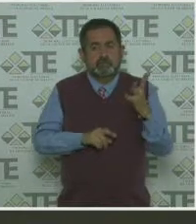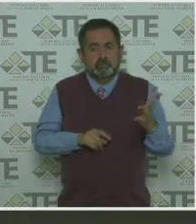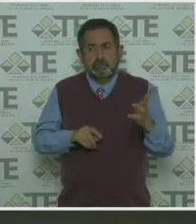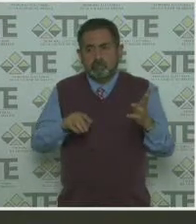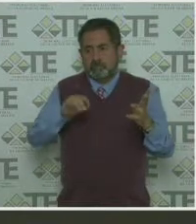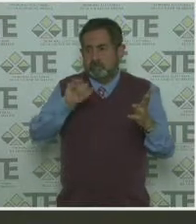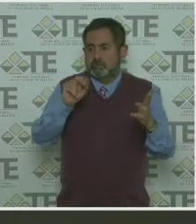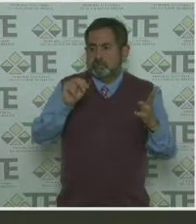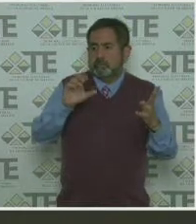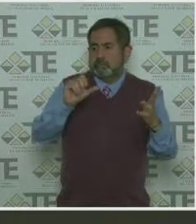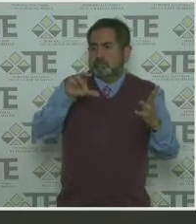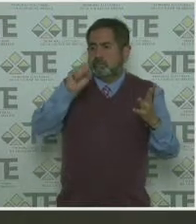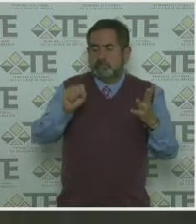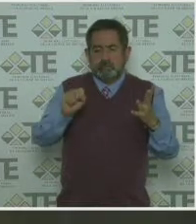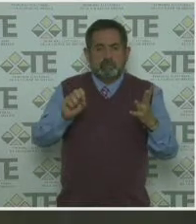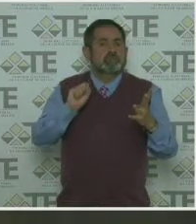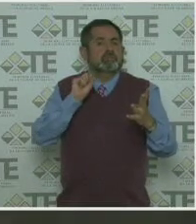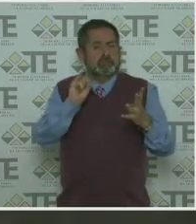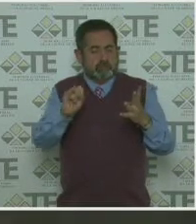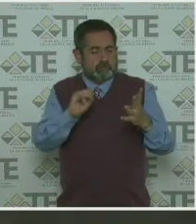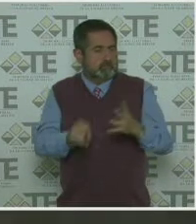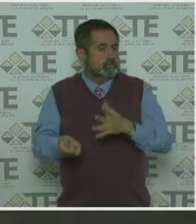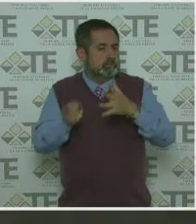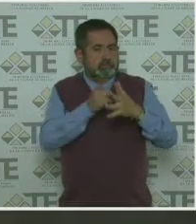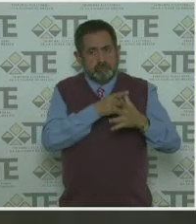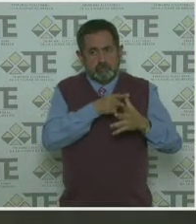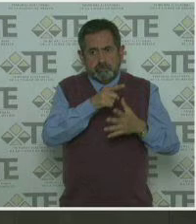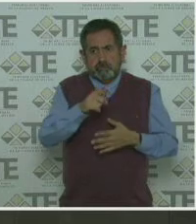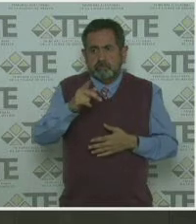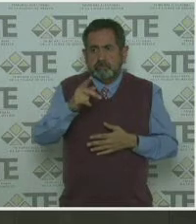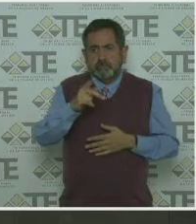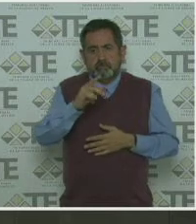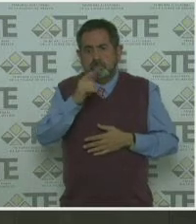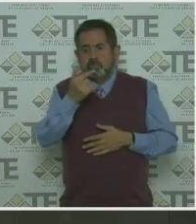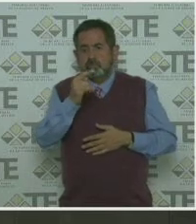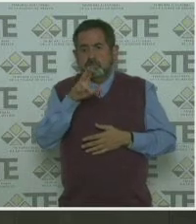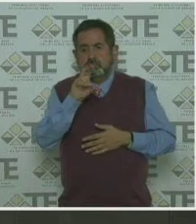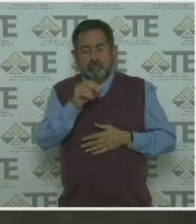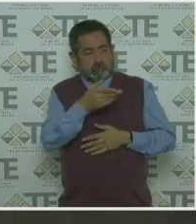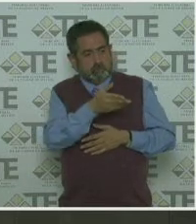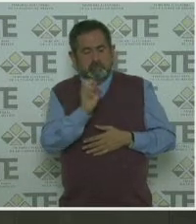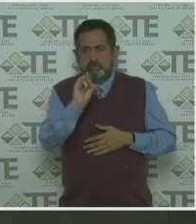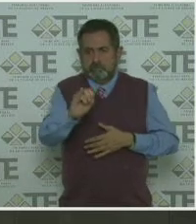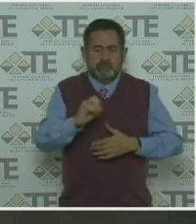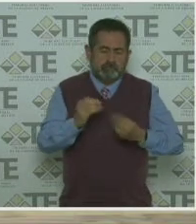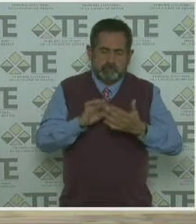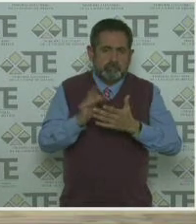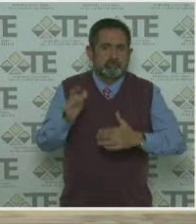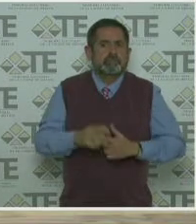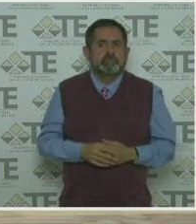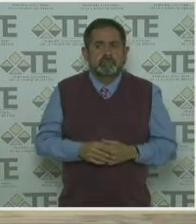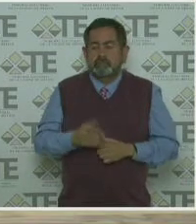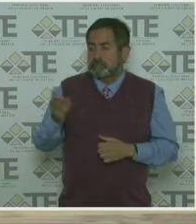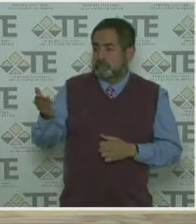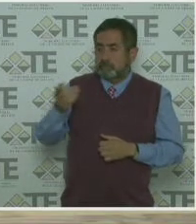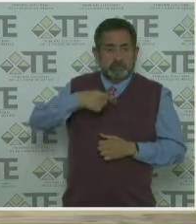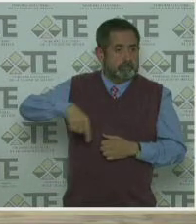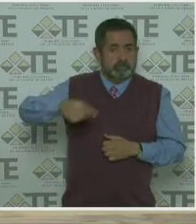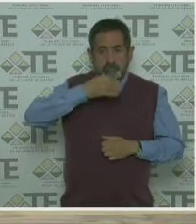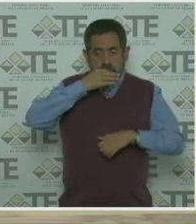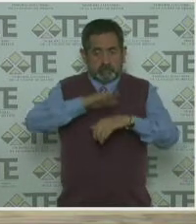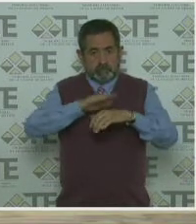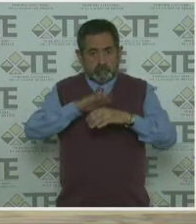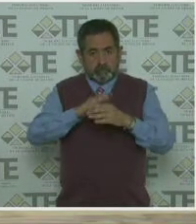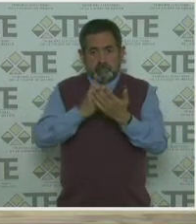agradezco. Magistrado Juan Carlos Sánchez León. A favor del proyecto. Muchas gracias. Magistrado ponente Gustavo Gonzalo Hernández. A favor. Muchas gracias. Magistradas, magistrados,